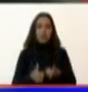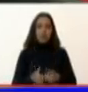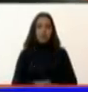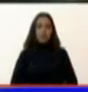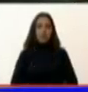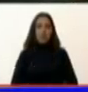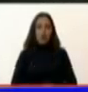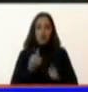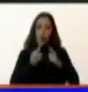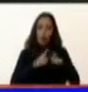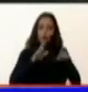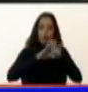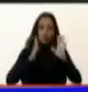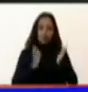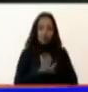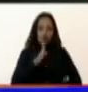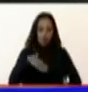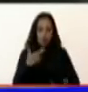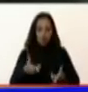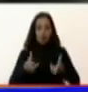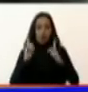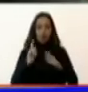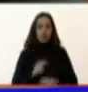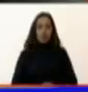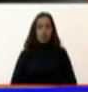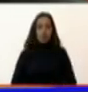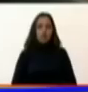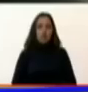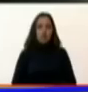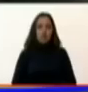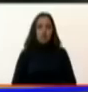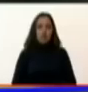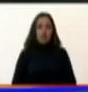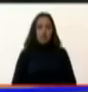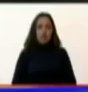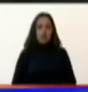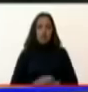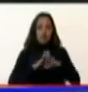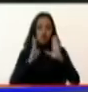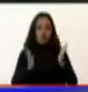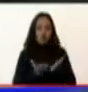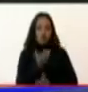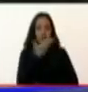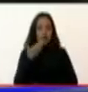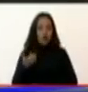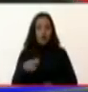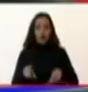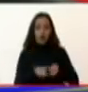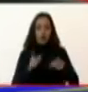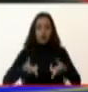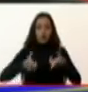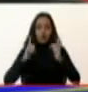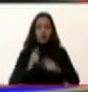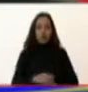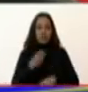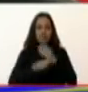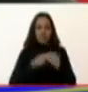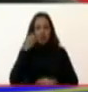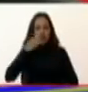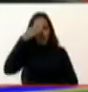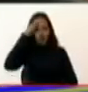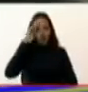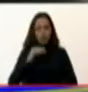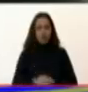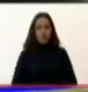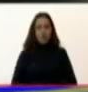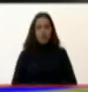otro mundo es posible, un mundo mejor es posible, decía Fidel. Cuando lanzamos eso, de eso dio lugar a lo que llamamos el